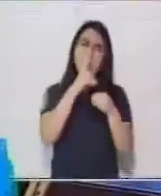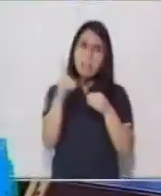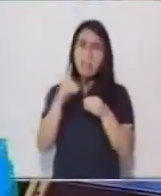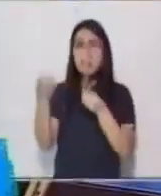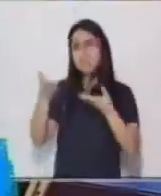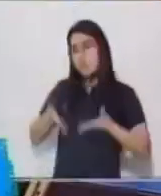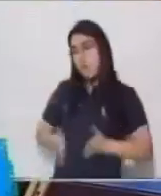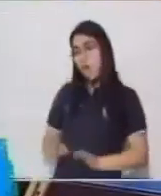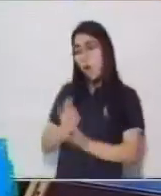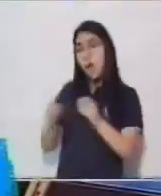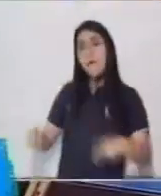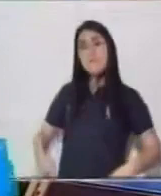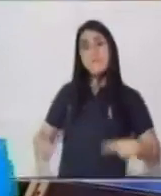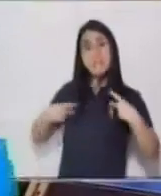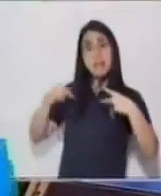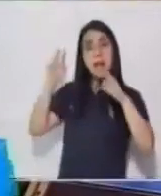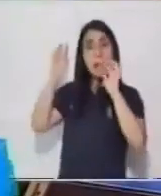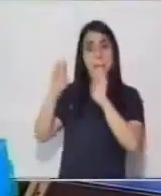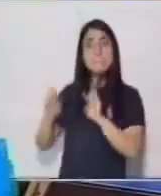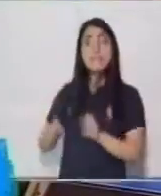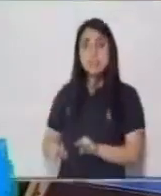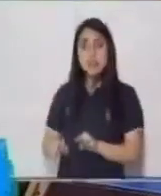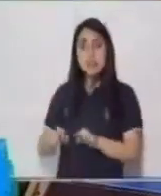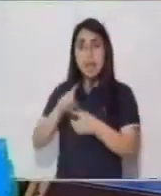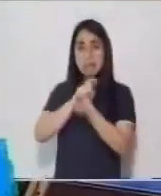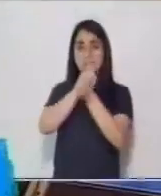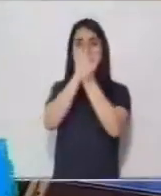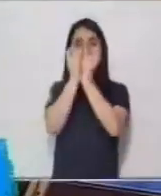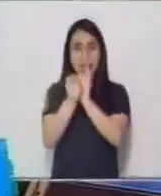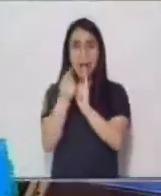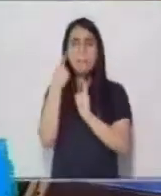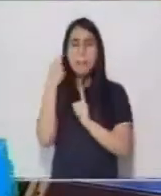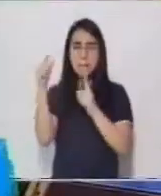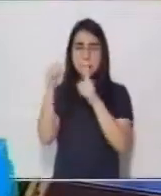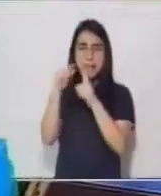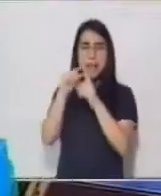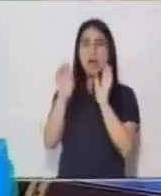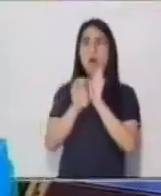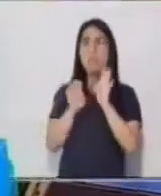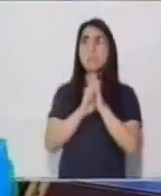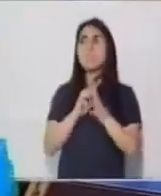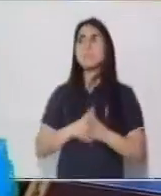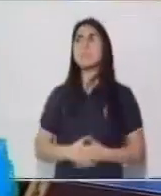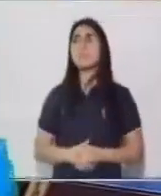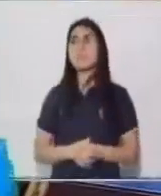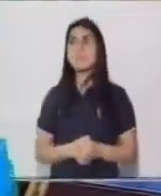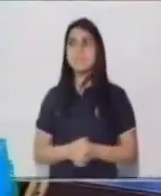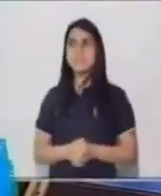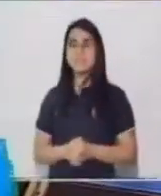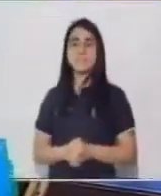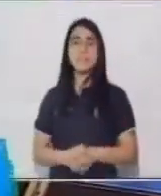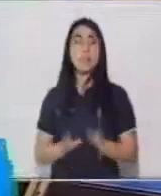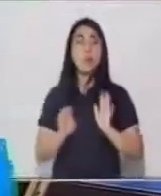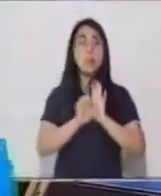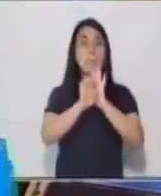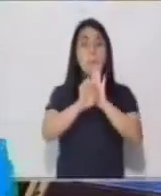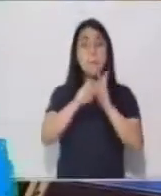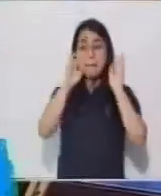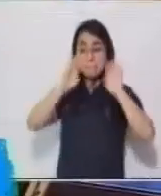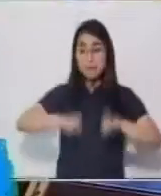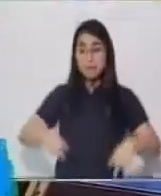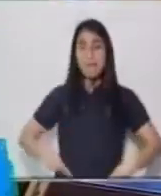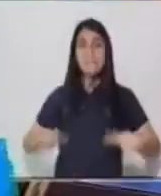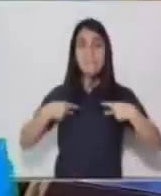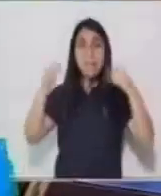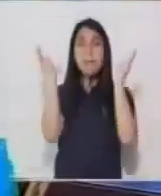por ejemplo, vamos a ver, un municipio, Villanueva, eres villanovano. Y así con todos